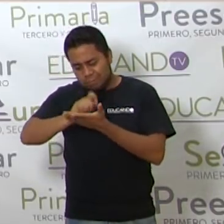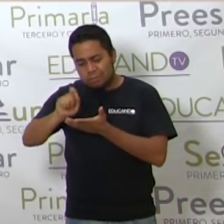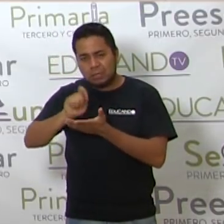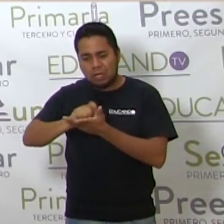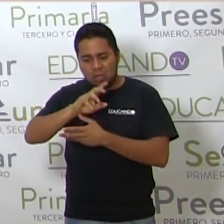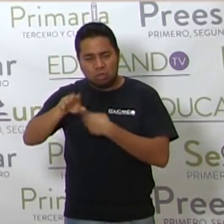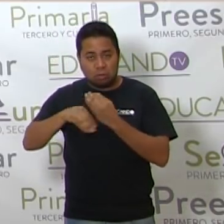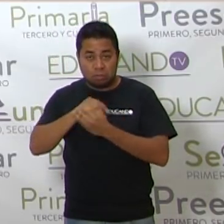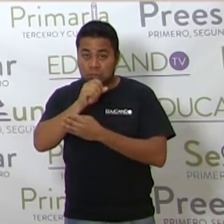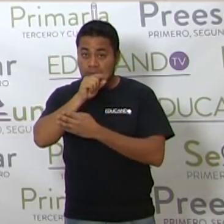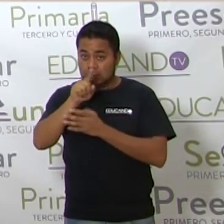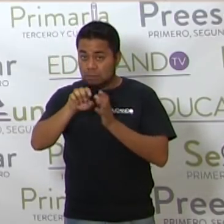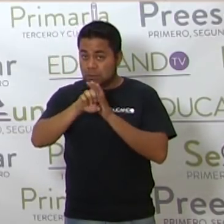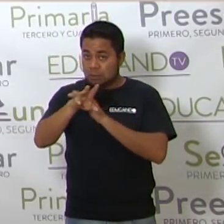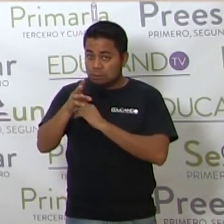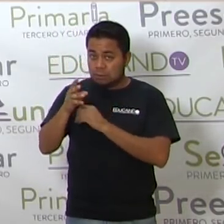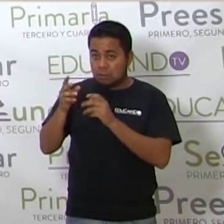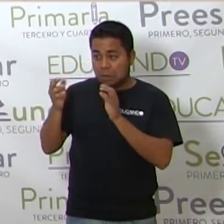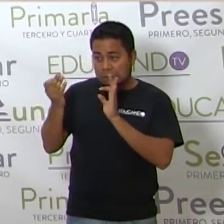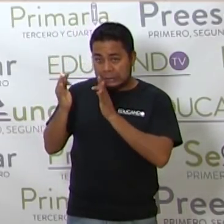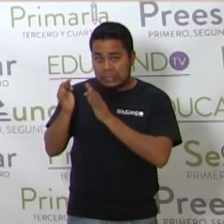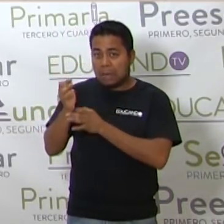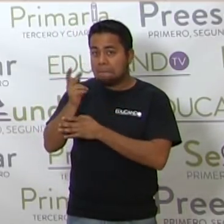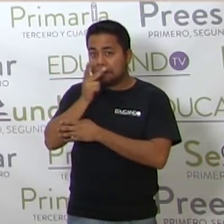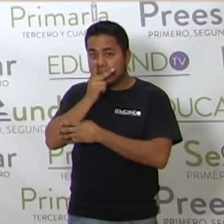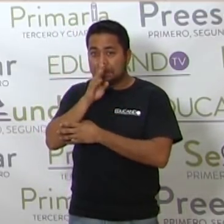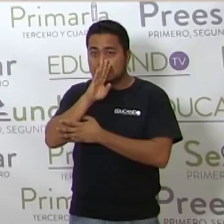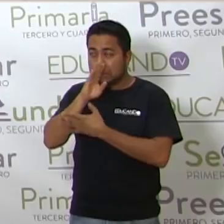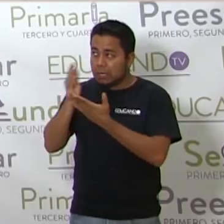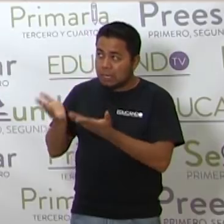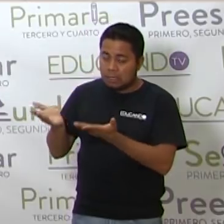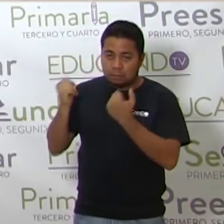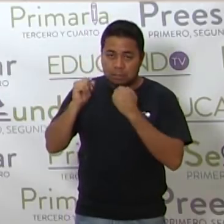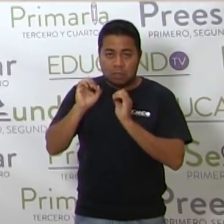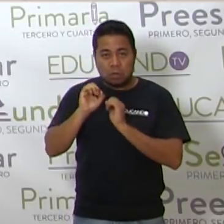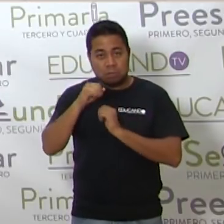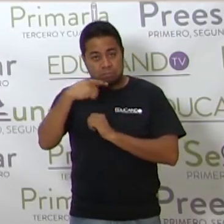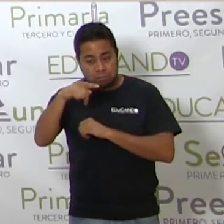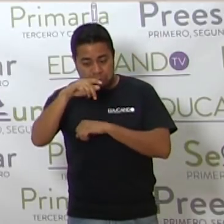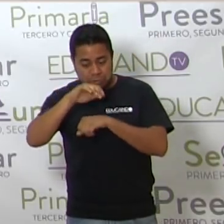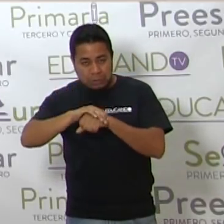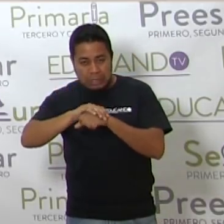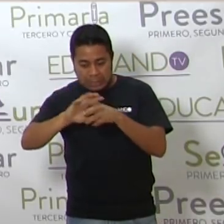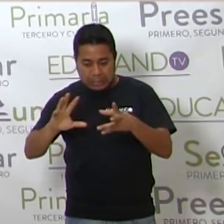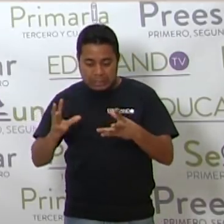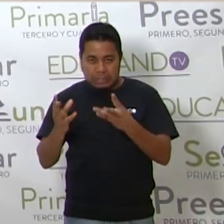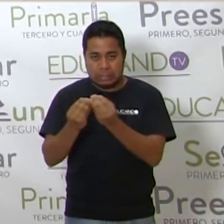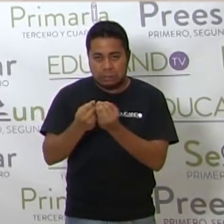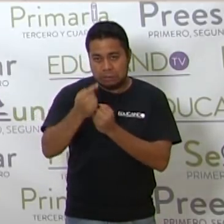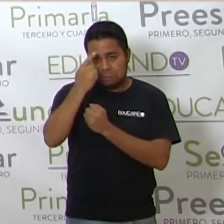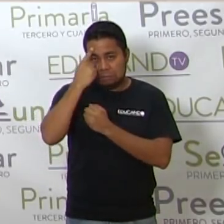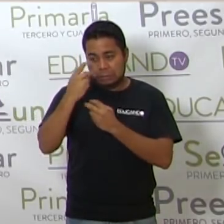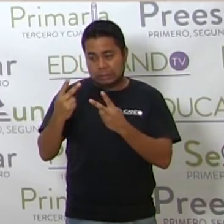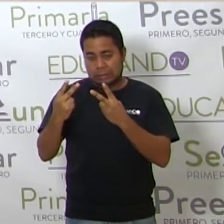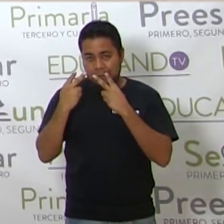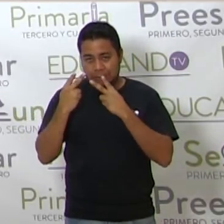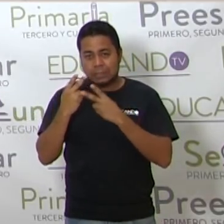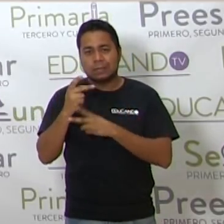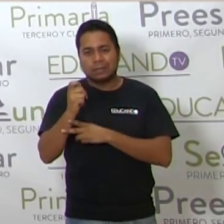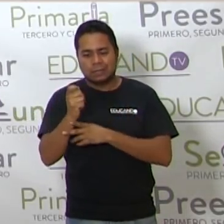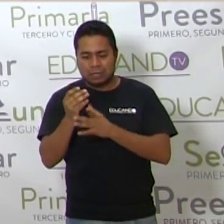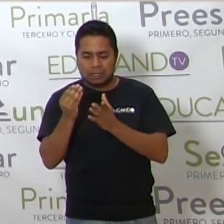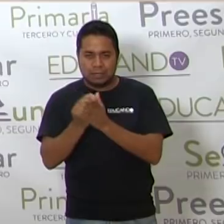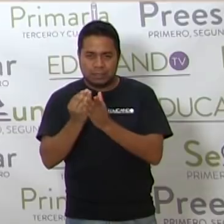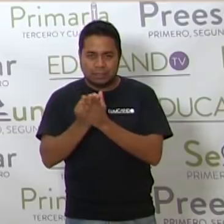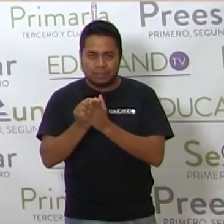minutos. También, si estás cerca papá o mamá, puedes invitarlos o reunirte con tus amigos y amigas para que juntos